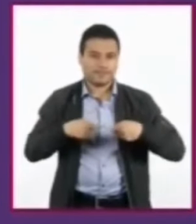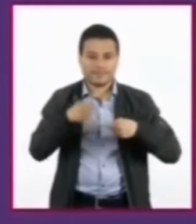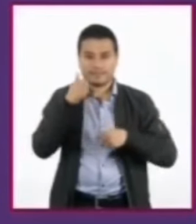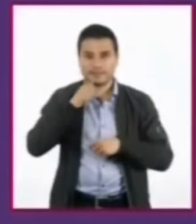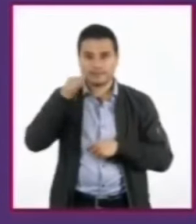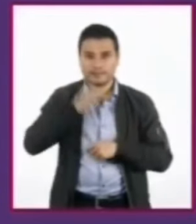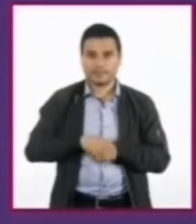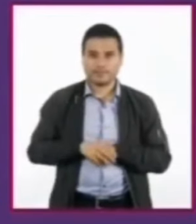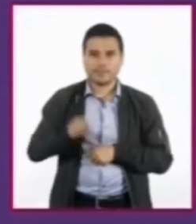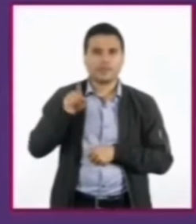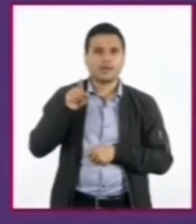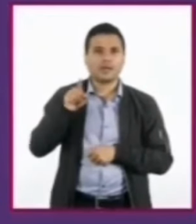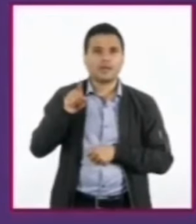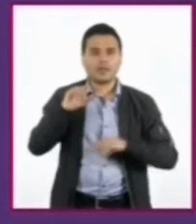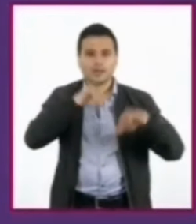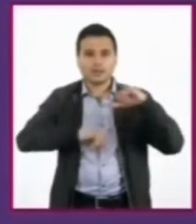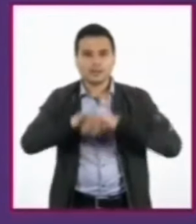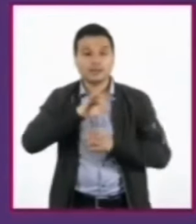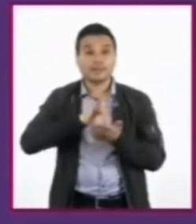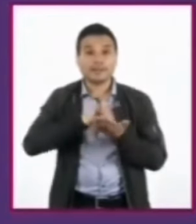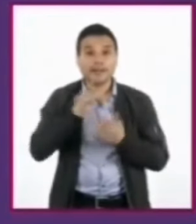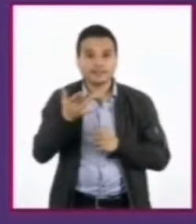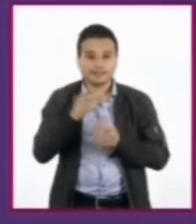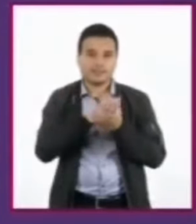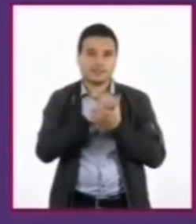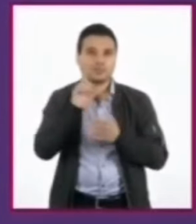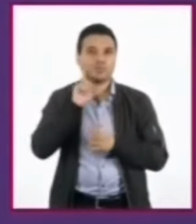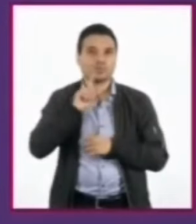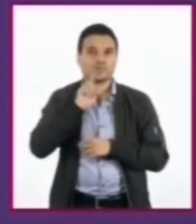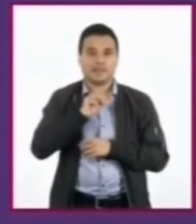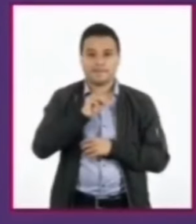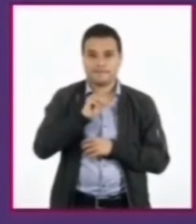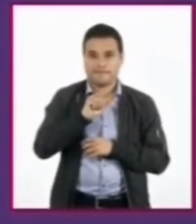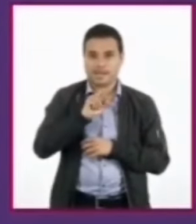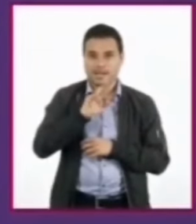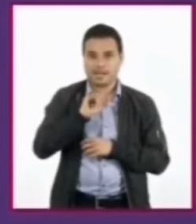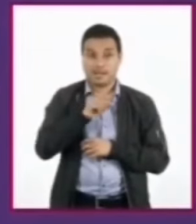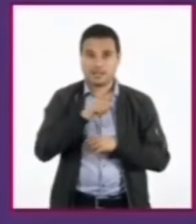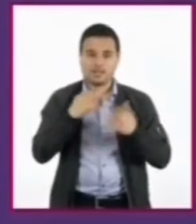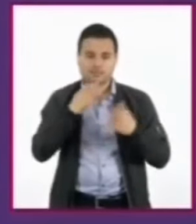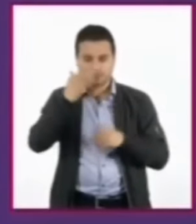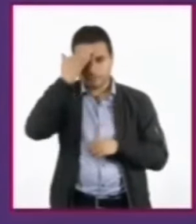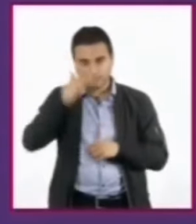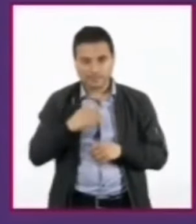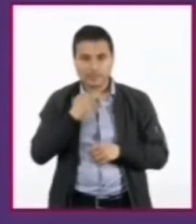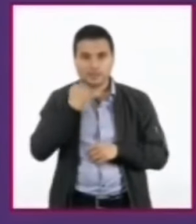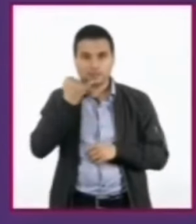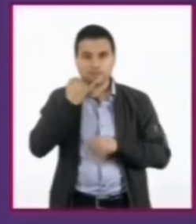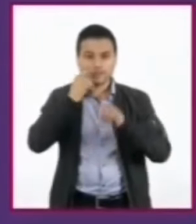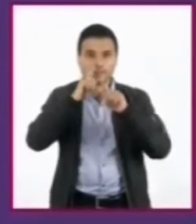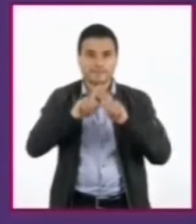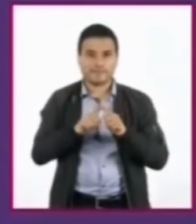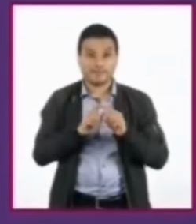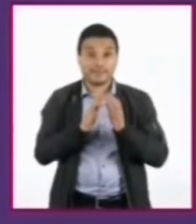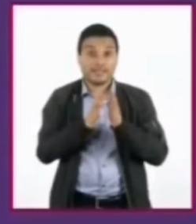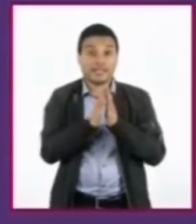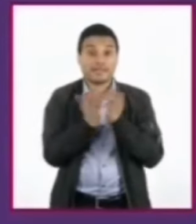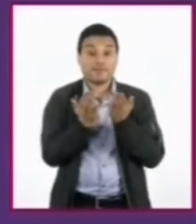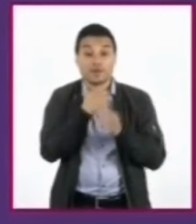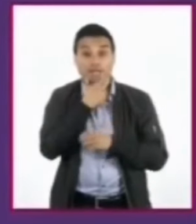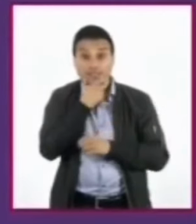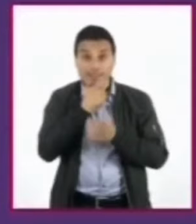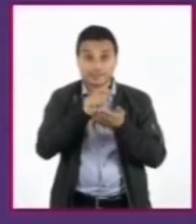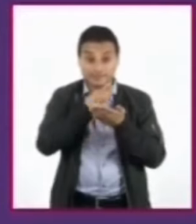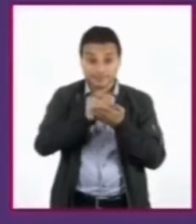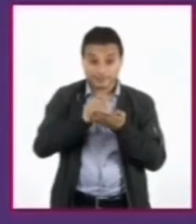a la ayuda de su esposa, Marie-Anne. Ella hablaba varios idiomas, lo que le permitió traducir diversas obras inglesas